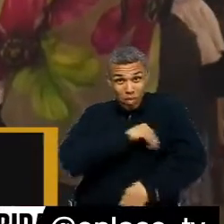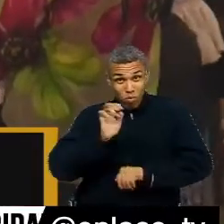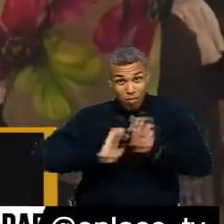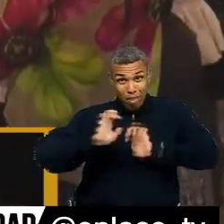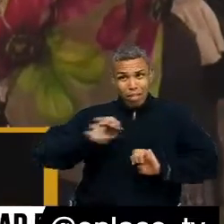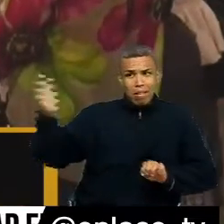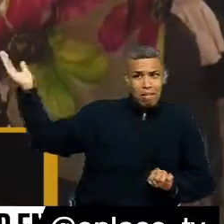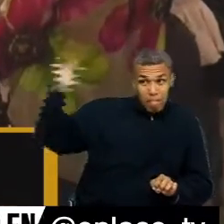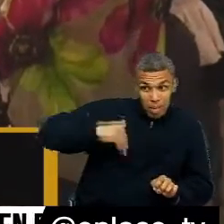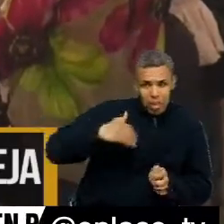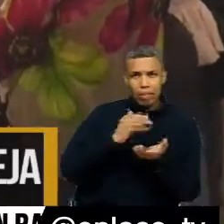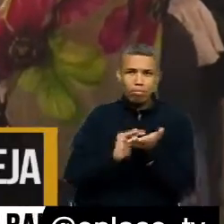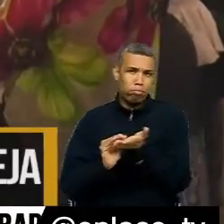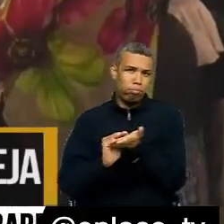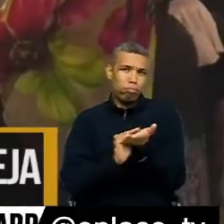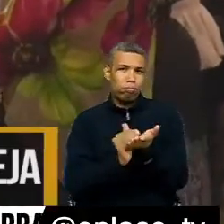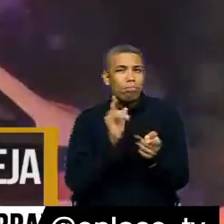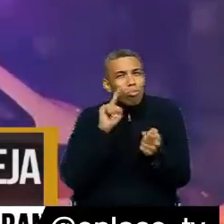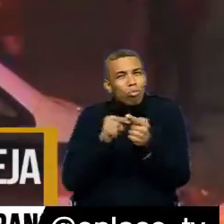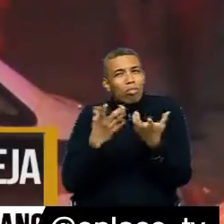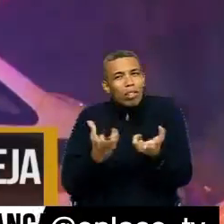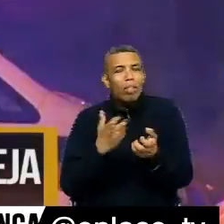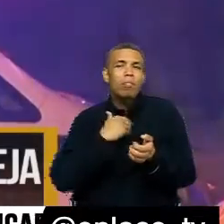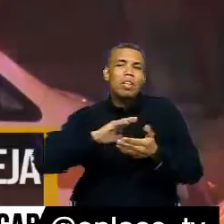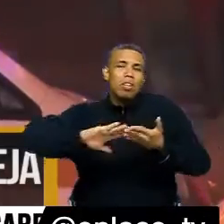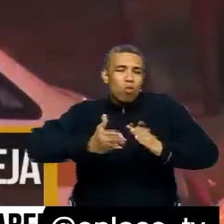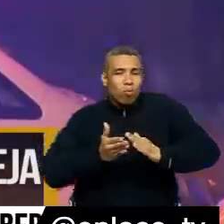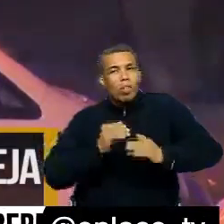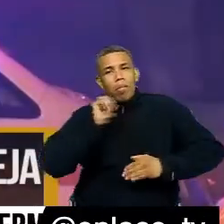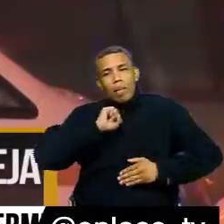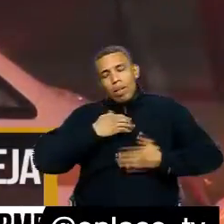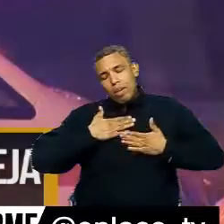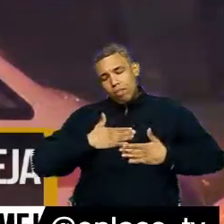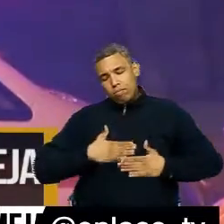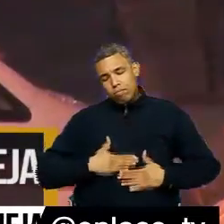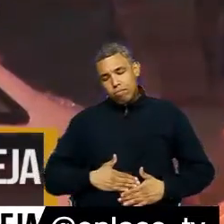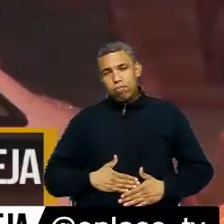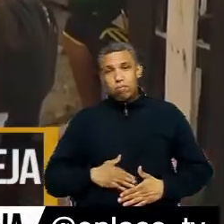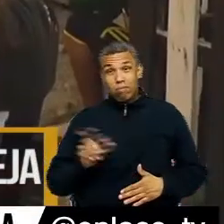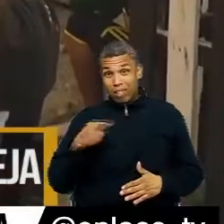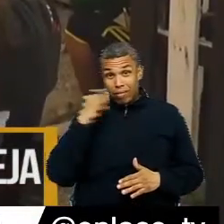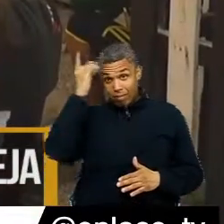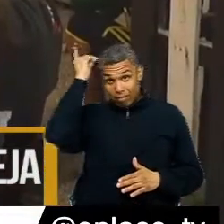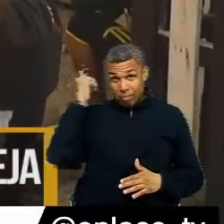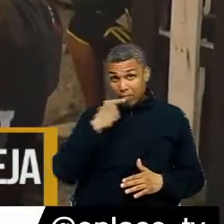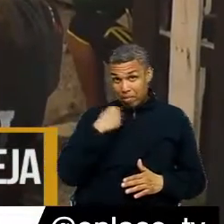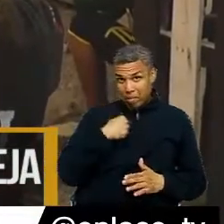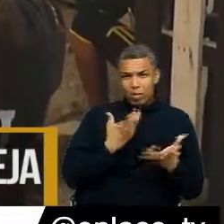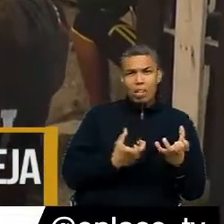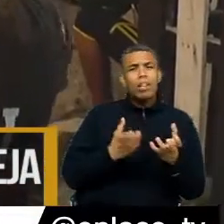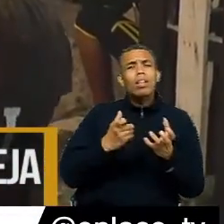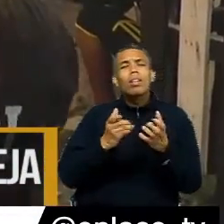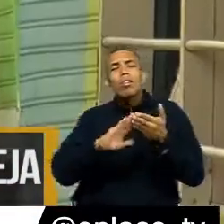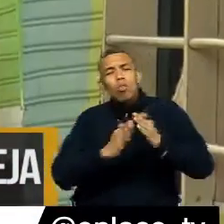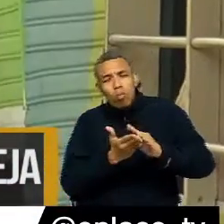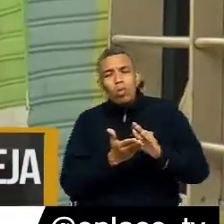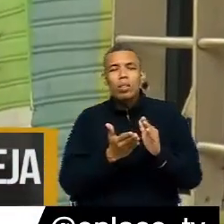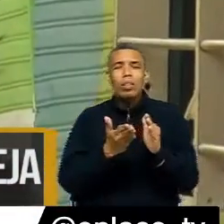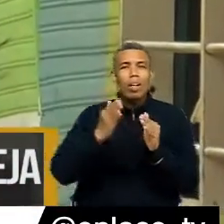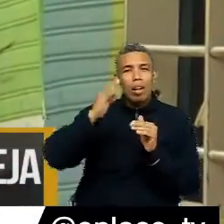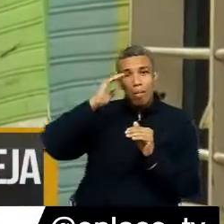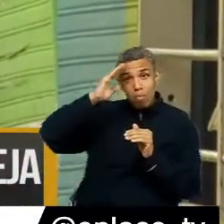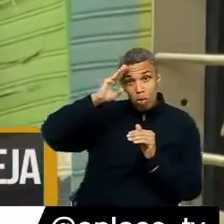la seguridad de nuestra ciudad. Agrega que la idea es que la comunidad continúe trabajando de la mano con las autoridades para combatir los actos que ponen en riesgo